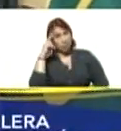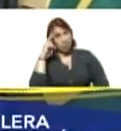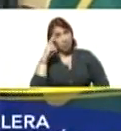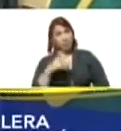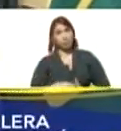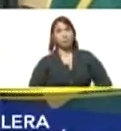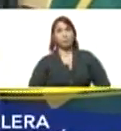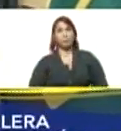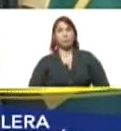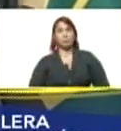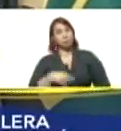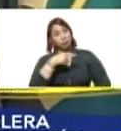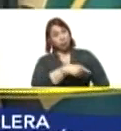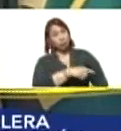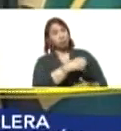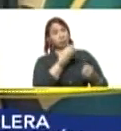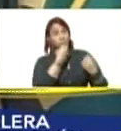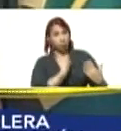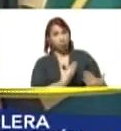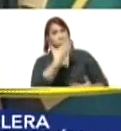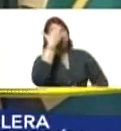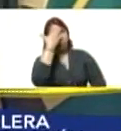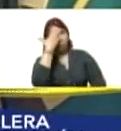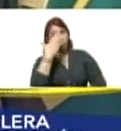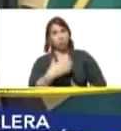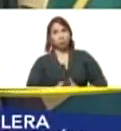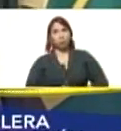Plasencia, como usted bien lo sabe,